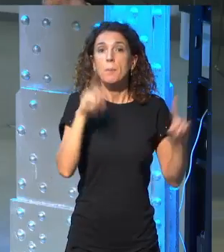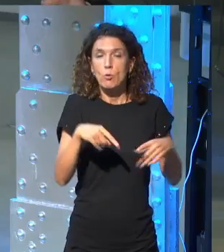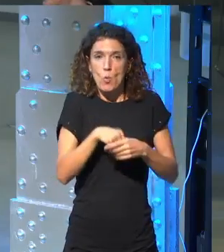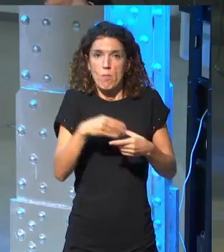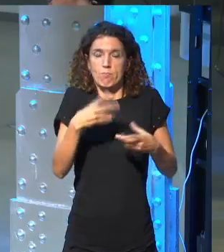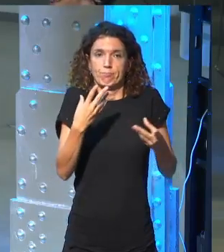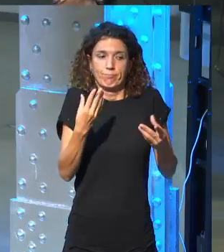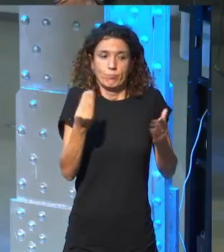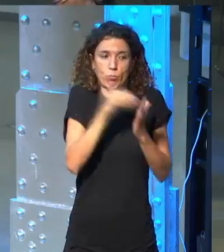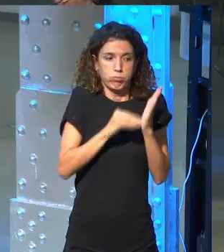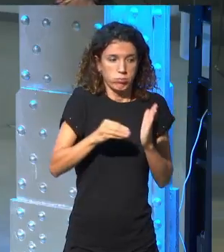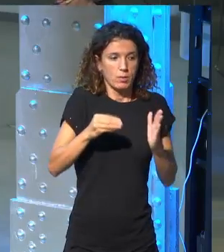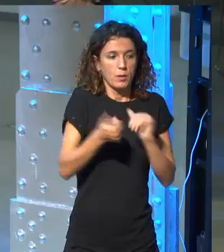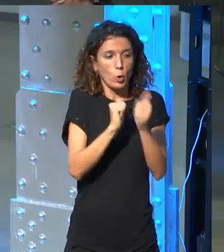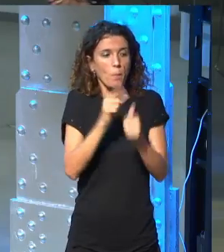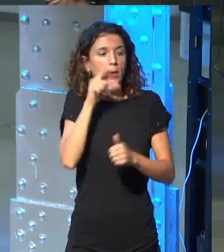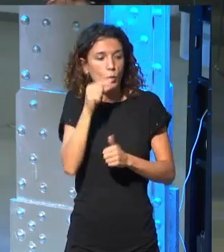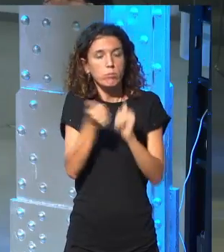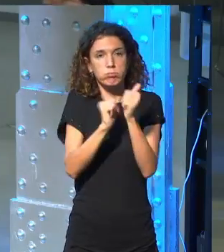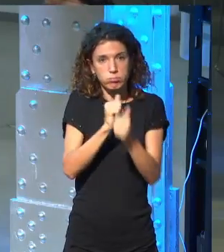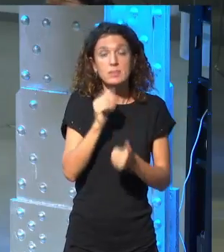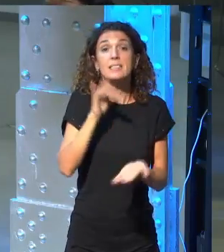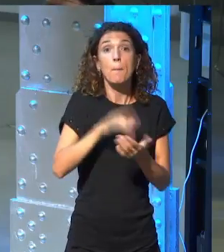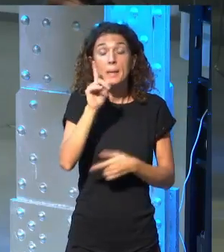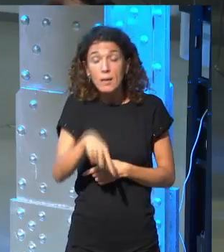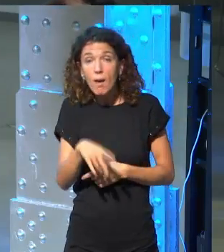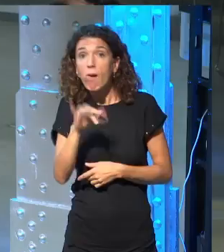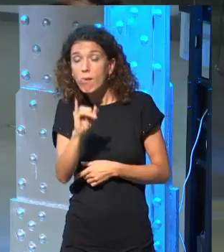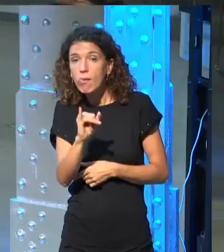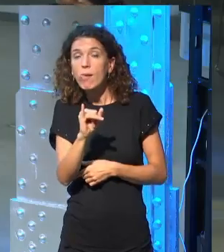retenido. Ahí, boom. No, pues simplemente he traído...